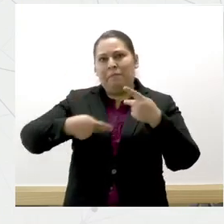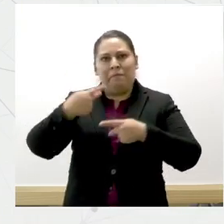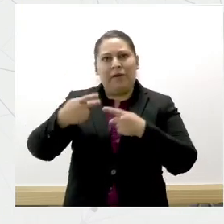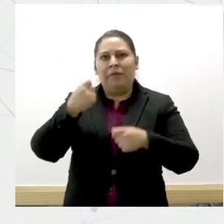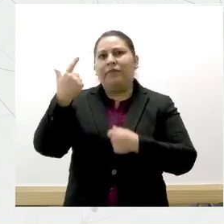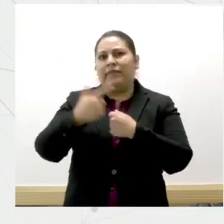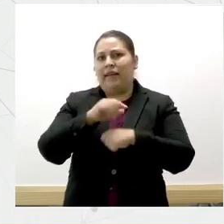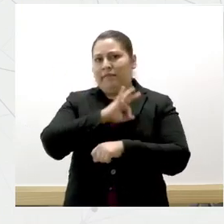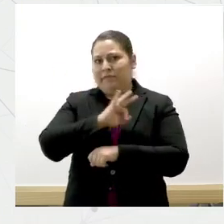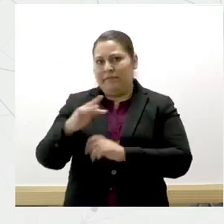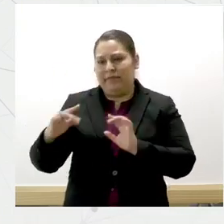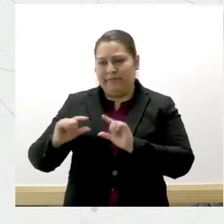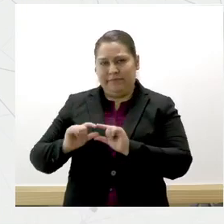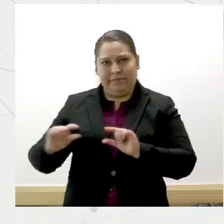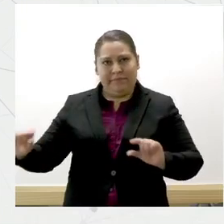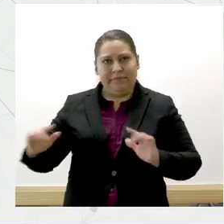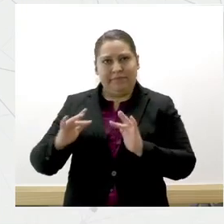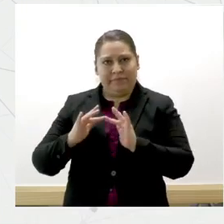expertasquetransforman@ift.org.mx.